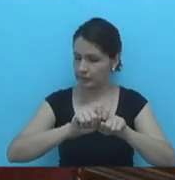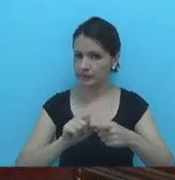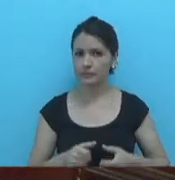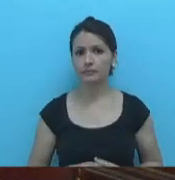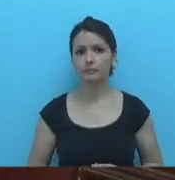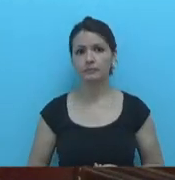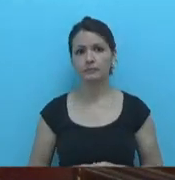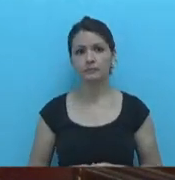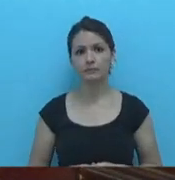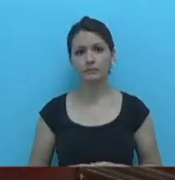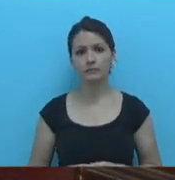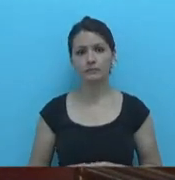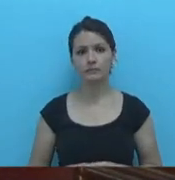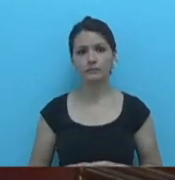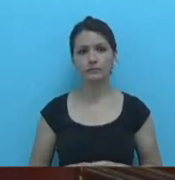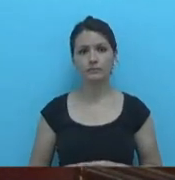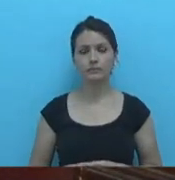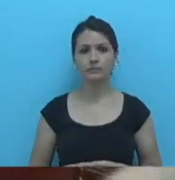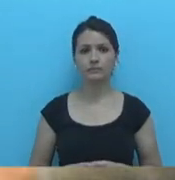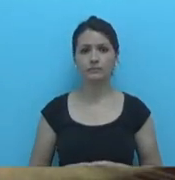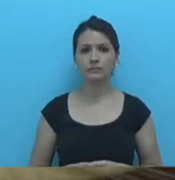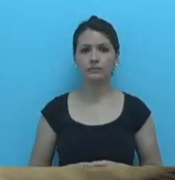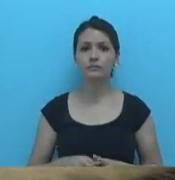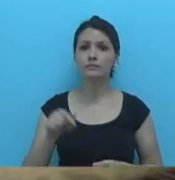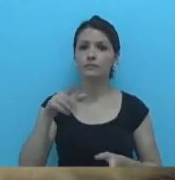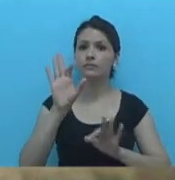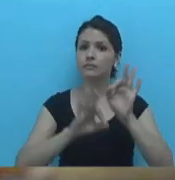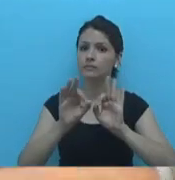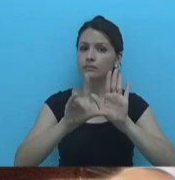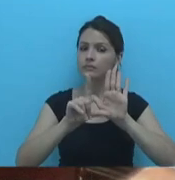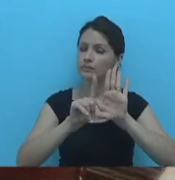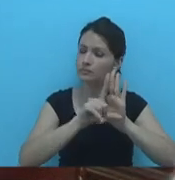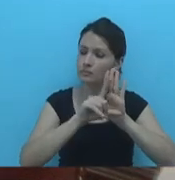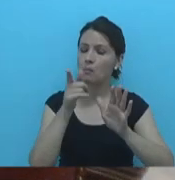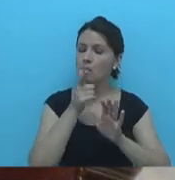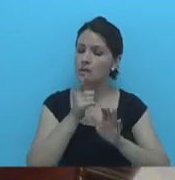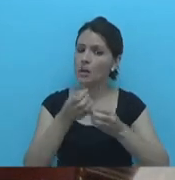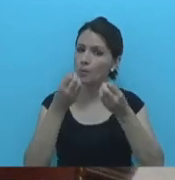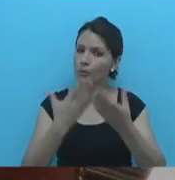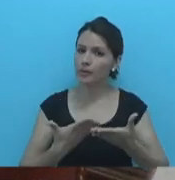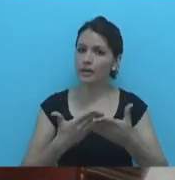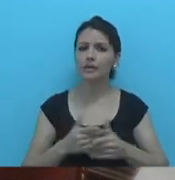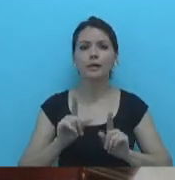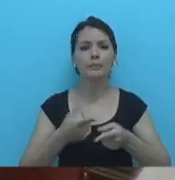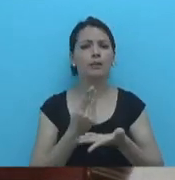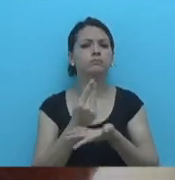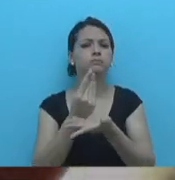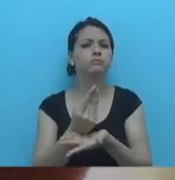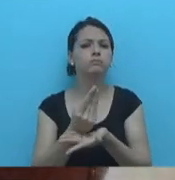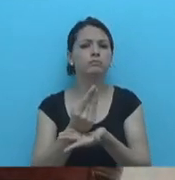una tragedia de tamaña envergadura. Así que esta ley, insisto, viene en ese sentido. Y también destacar por